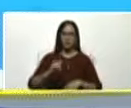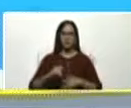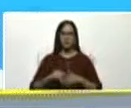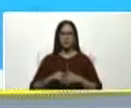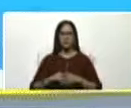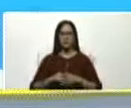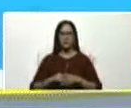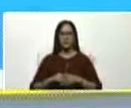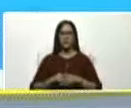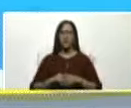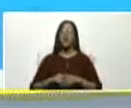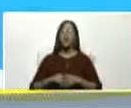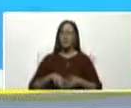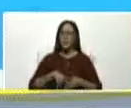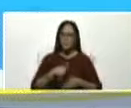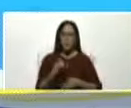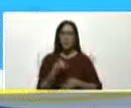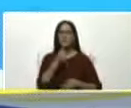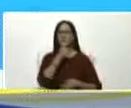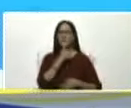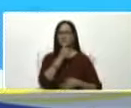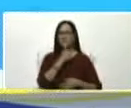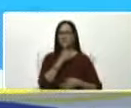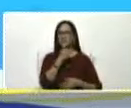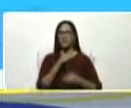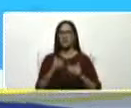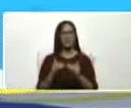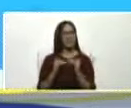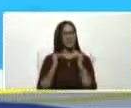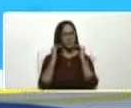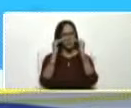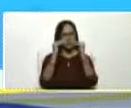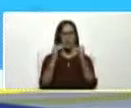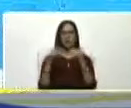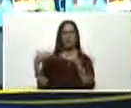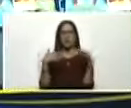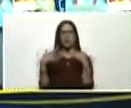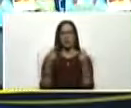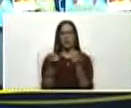Hemos logrado resistir y remontar la guerra económica